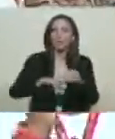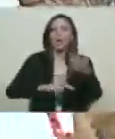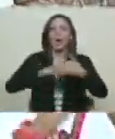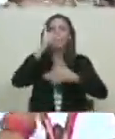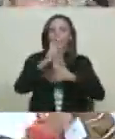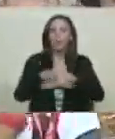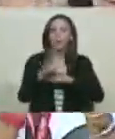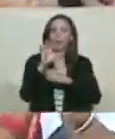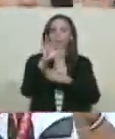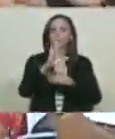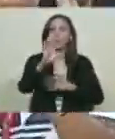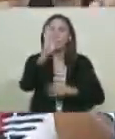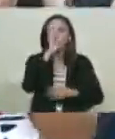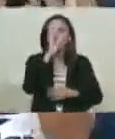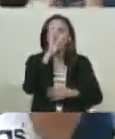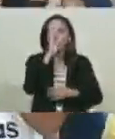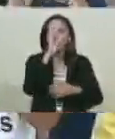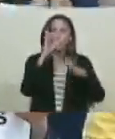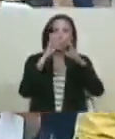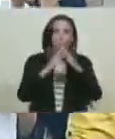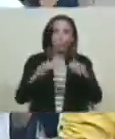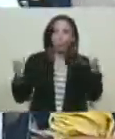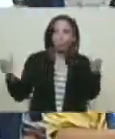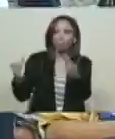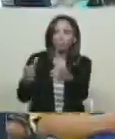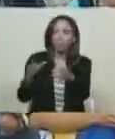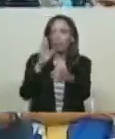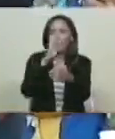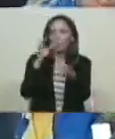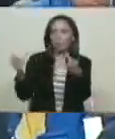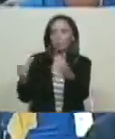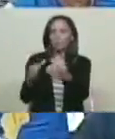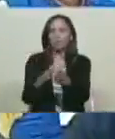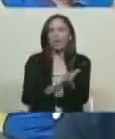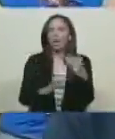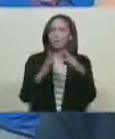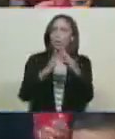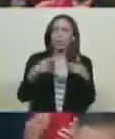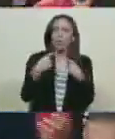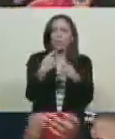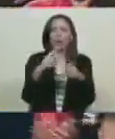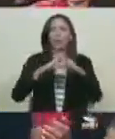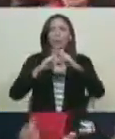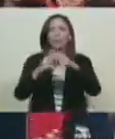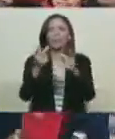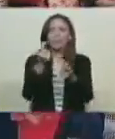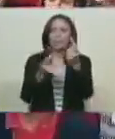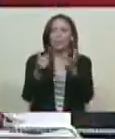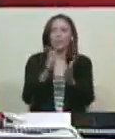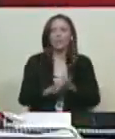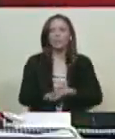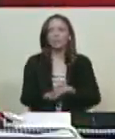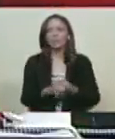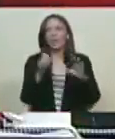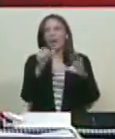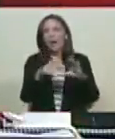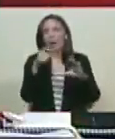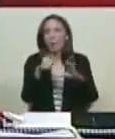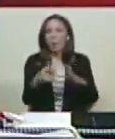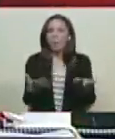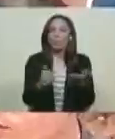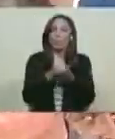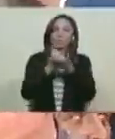patria, un banco para los transportistas, para el crédito oportuno, para la caja de ahorro, para la